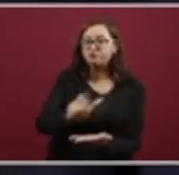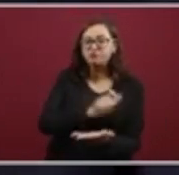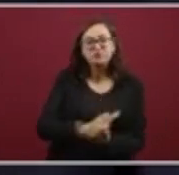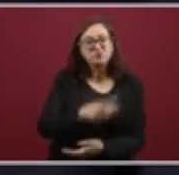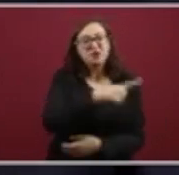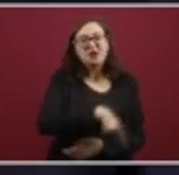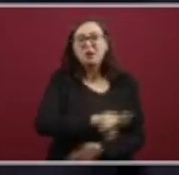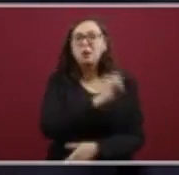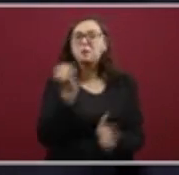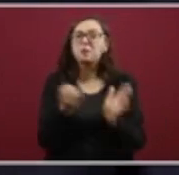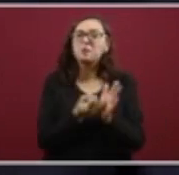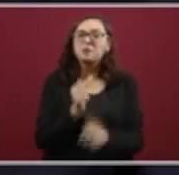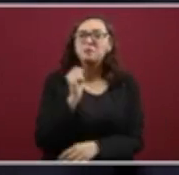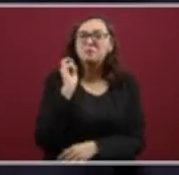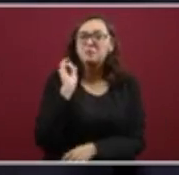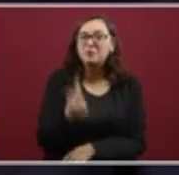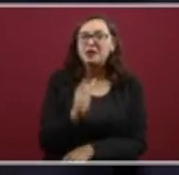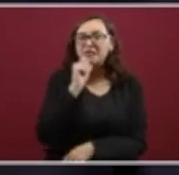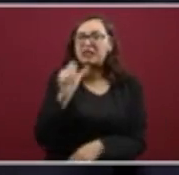impuestos.